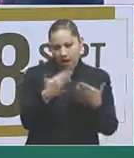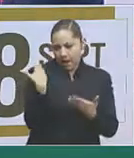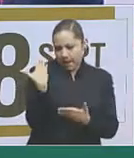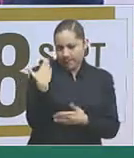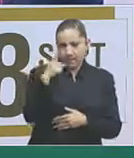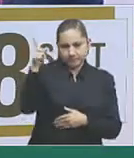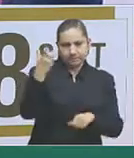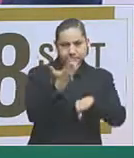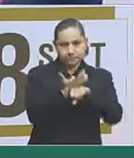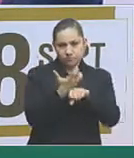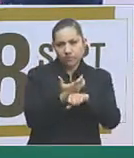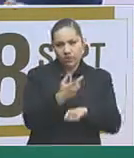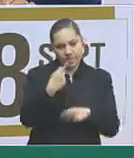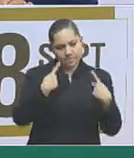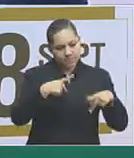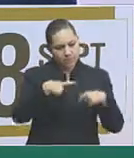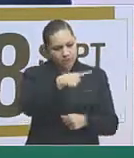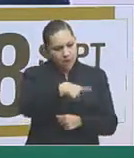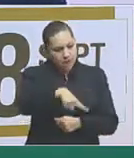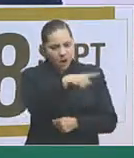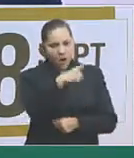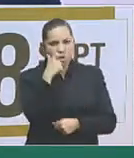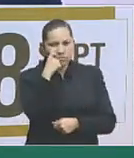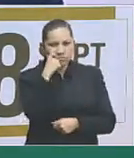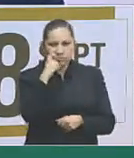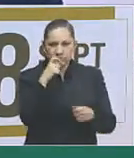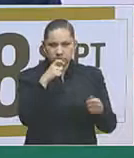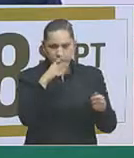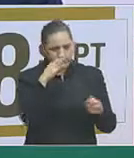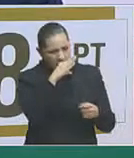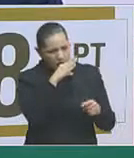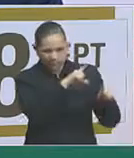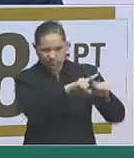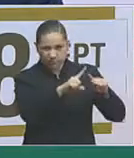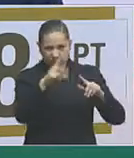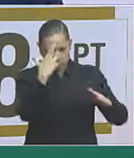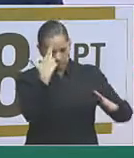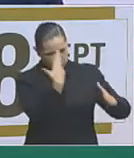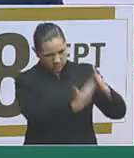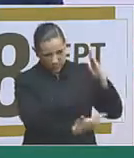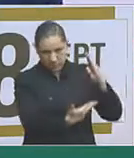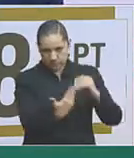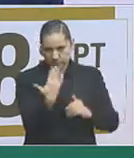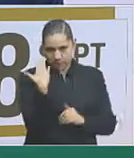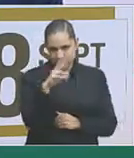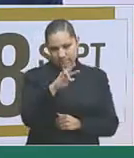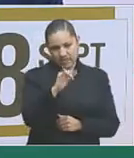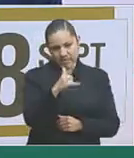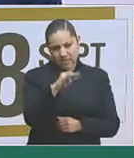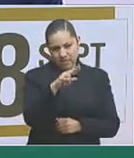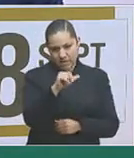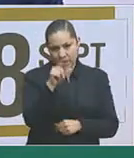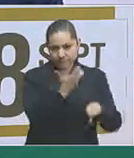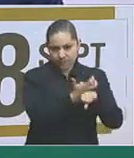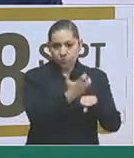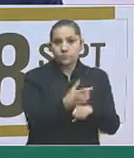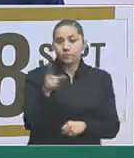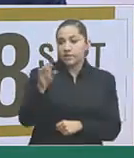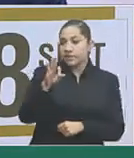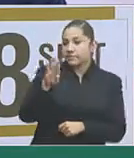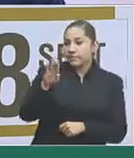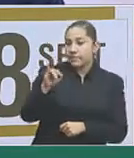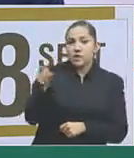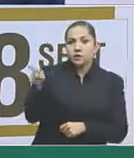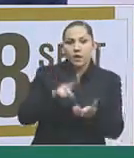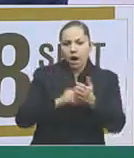en eeuu fue claro que una de las líneas de investigación del fbi fue empezar a revisar las redes